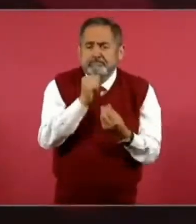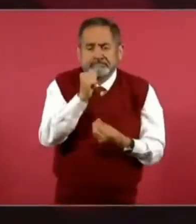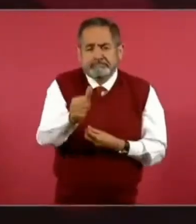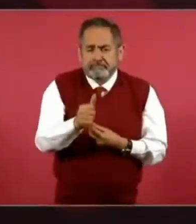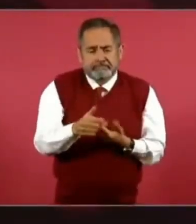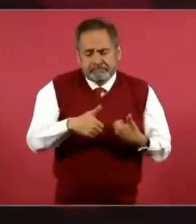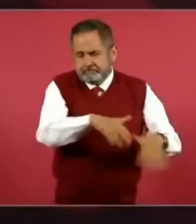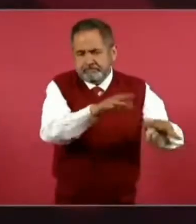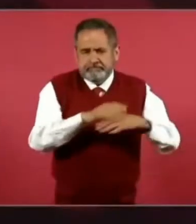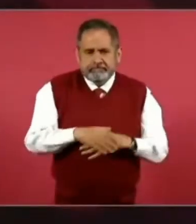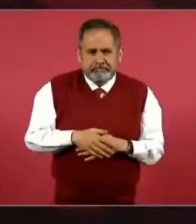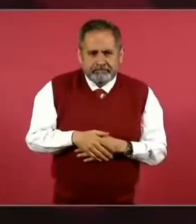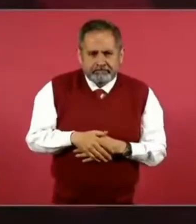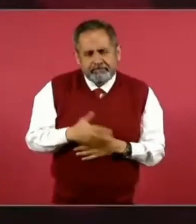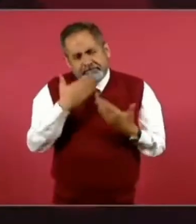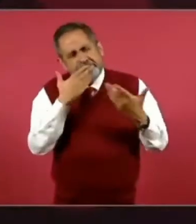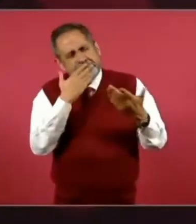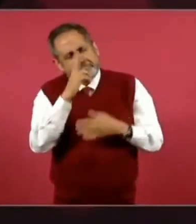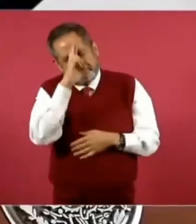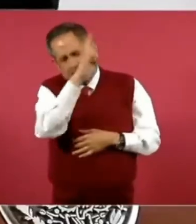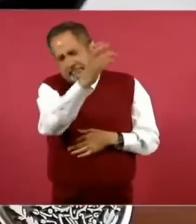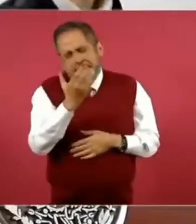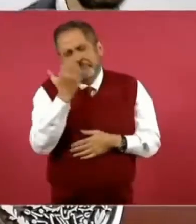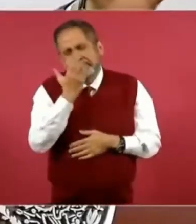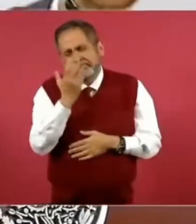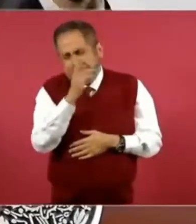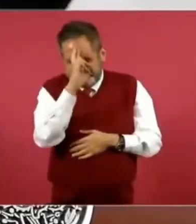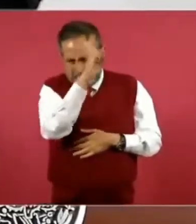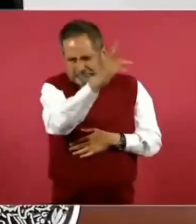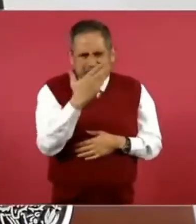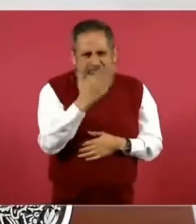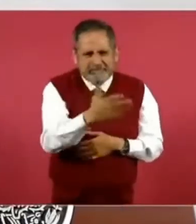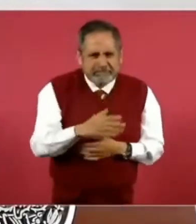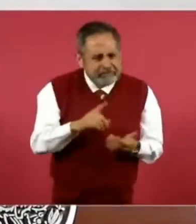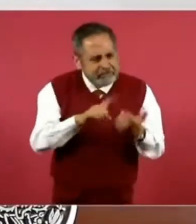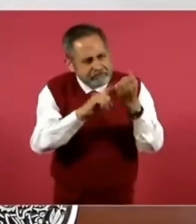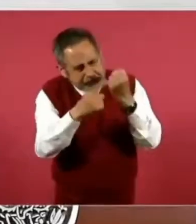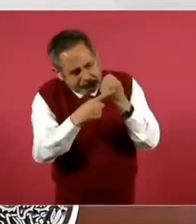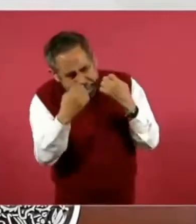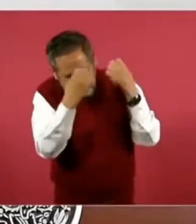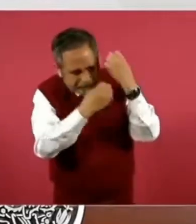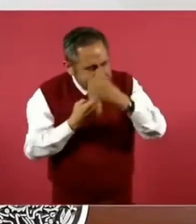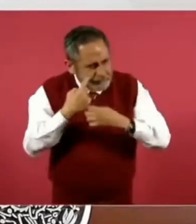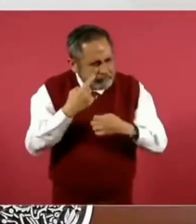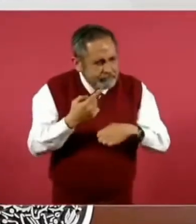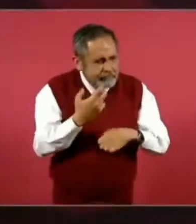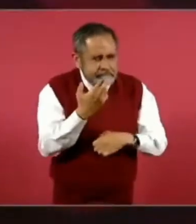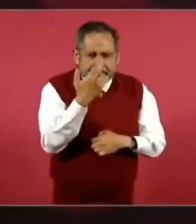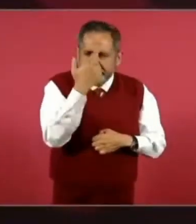Sí, está bien y hay que respetar, son costumbres. Pero a ver, ¿por qué no revisamos eso?